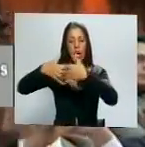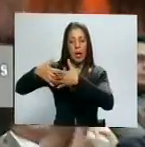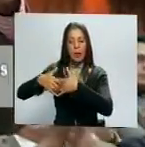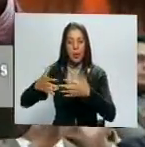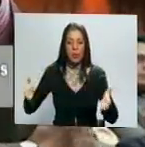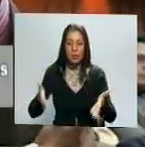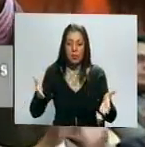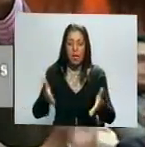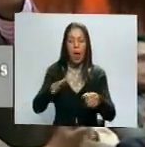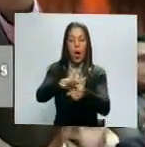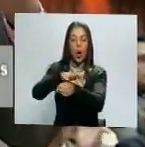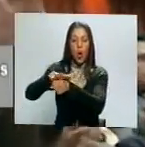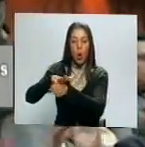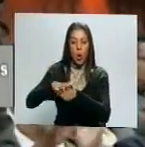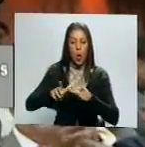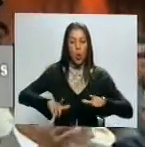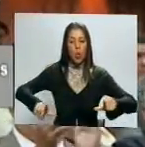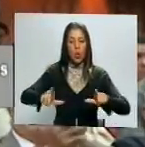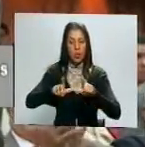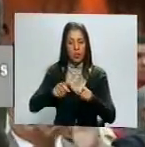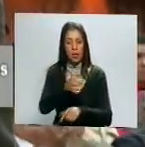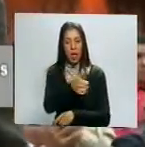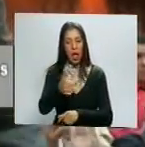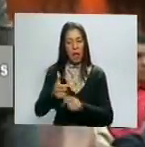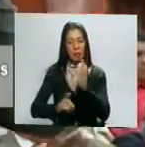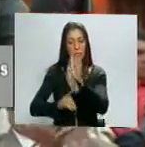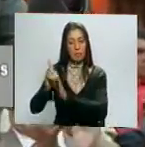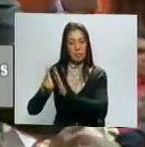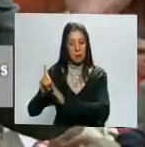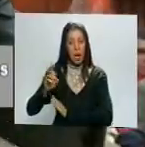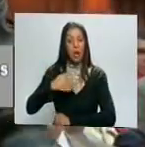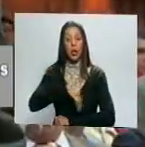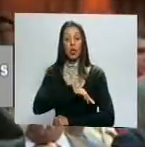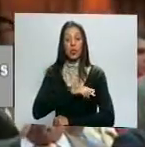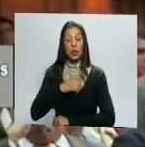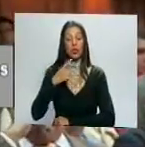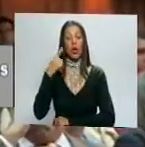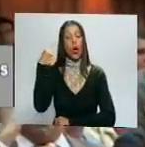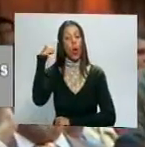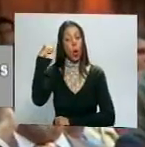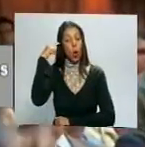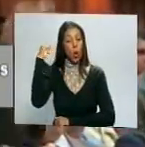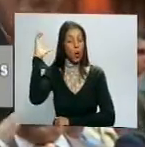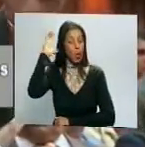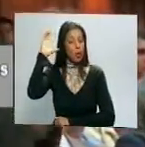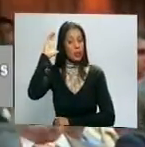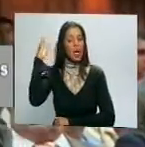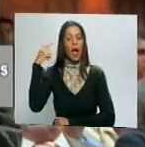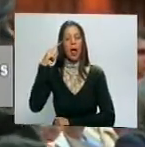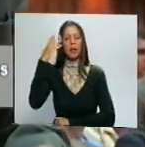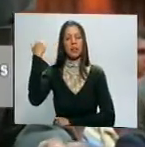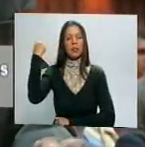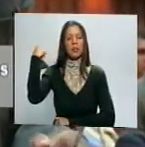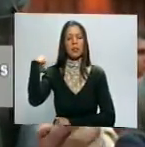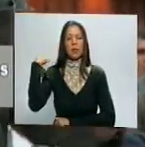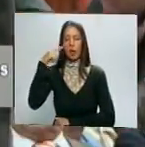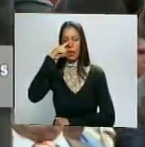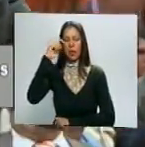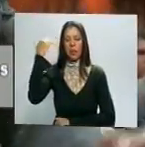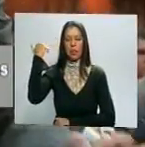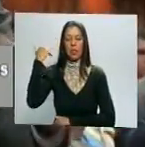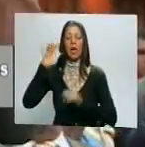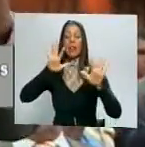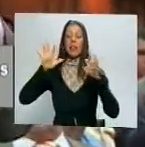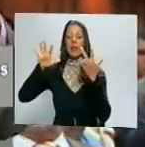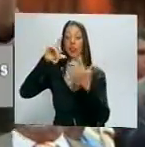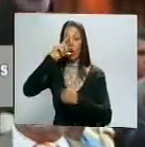comités locales de abastecimiento y producción. Nosotros estamos conscientes que hace 18 años hemos